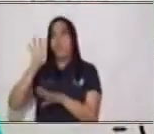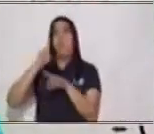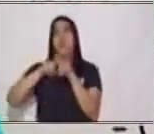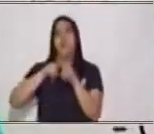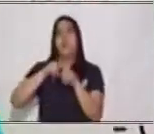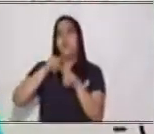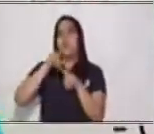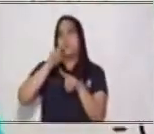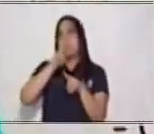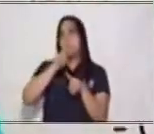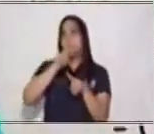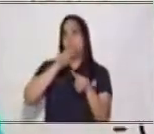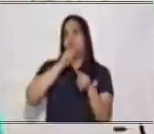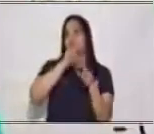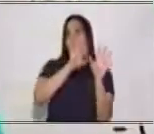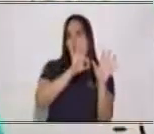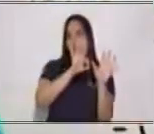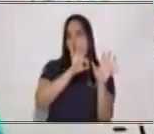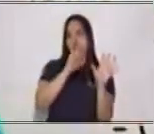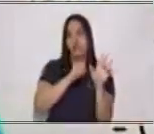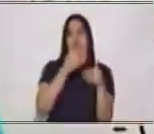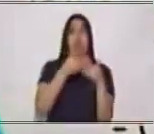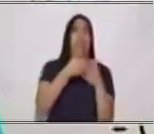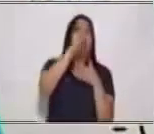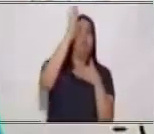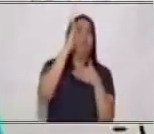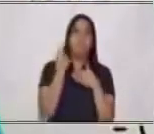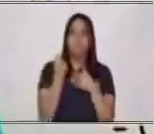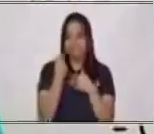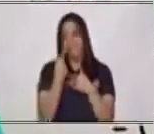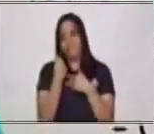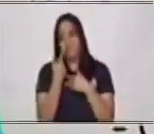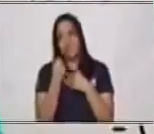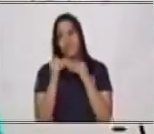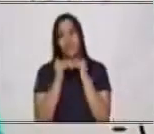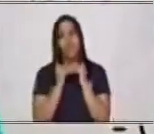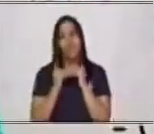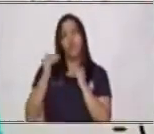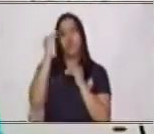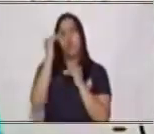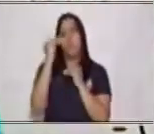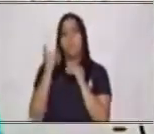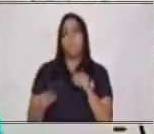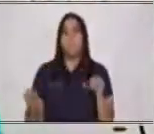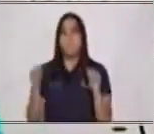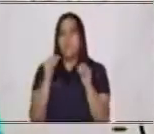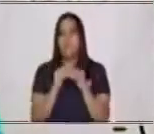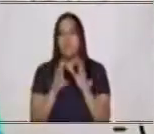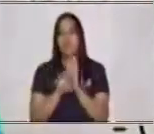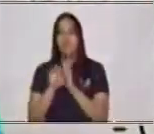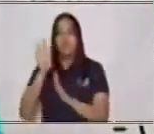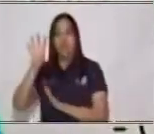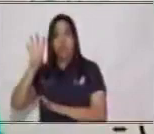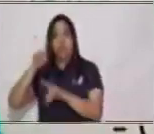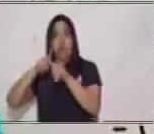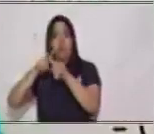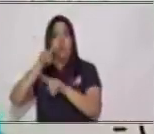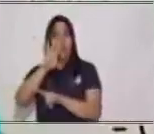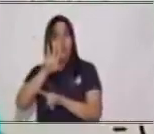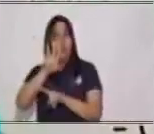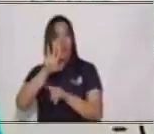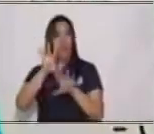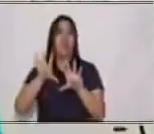por 2, 8. Nos quedamos muy lejos. Vamos a incrementar un poquito más. 4 por